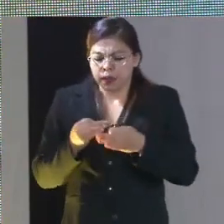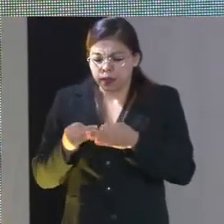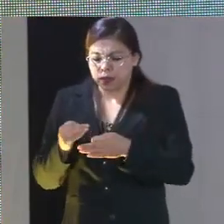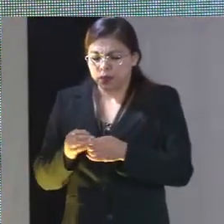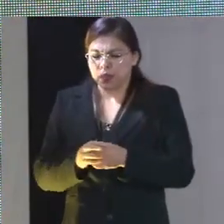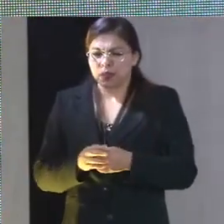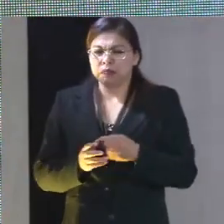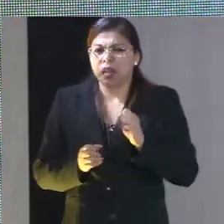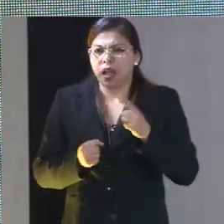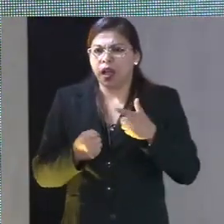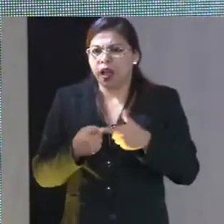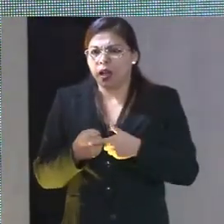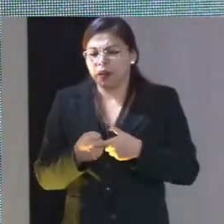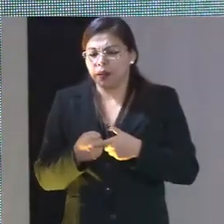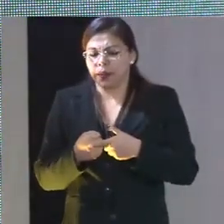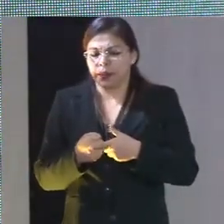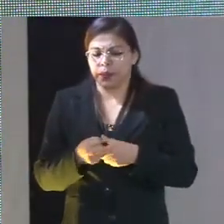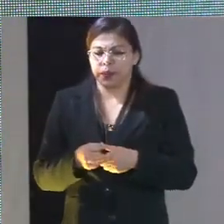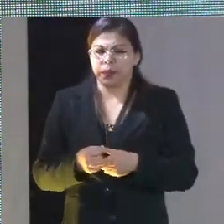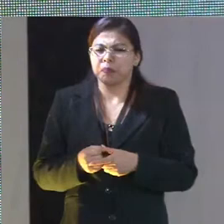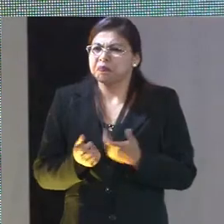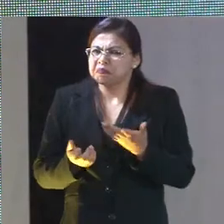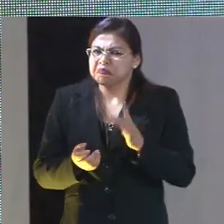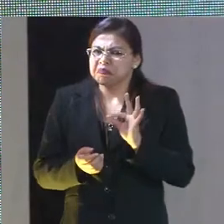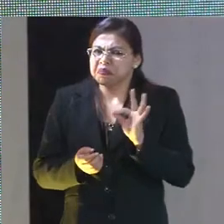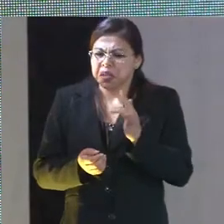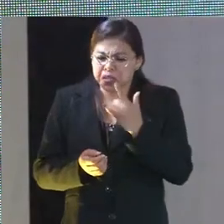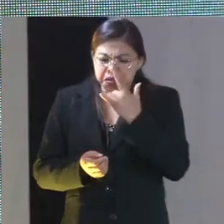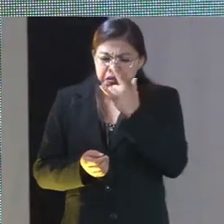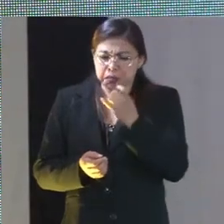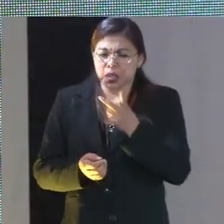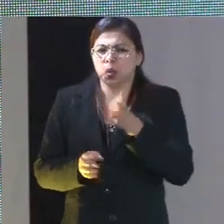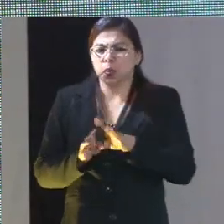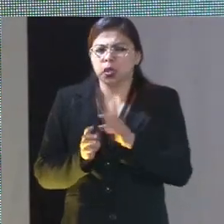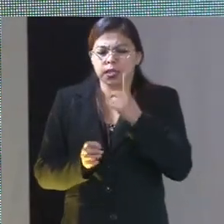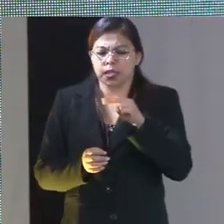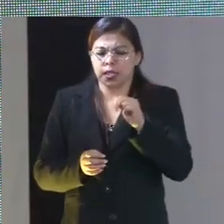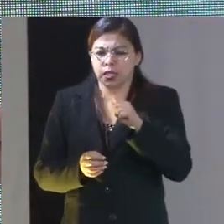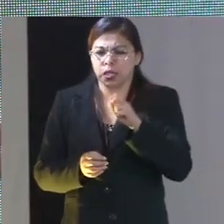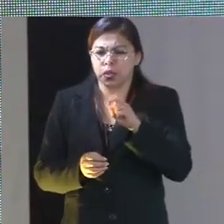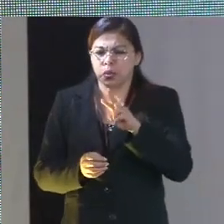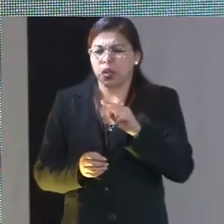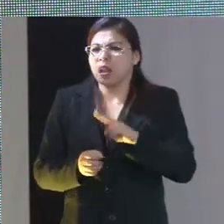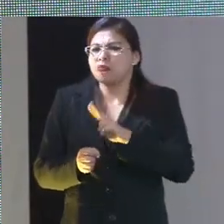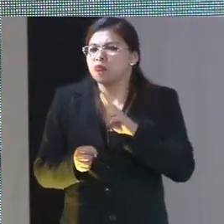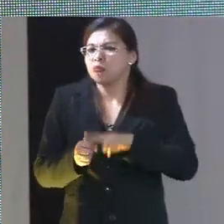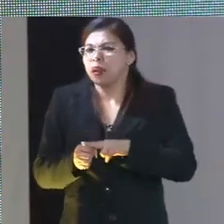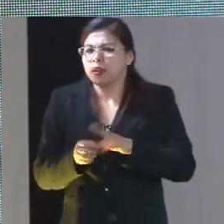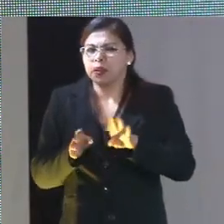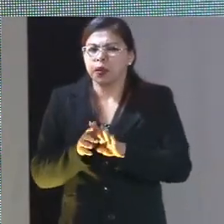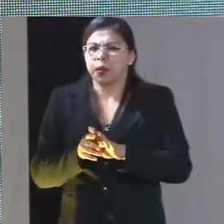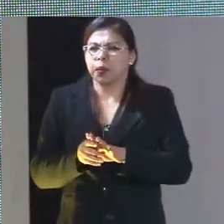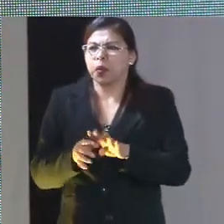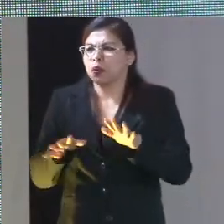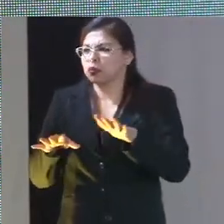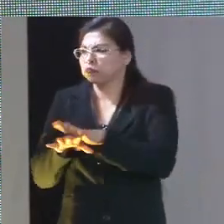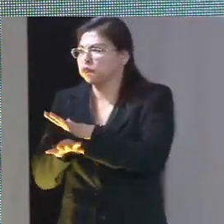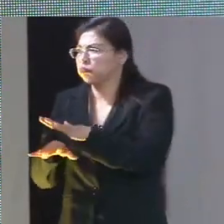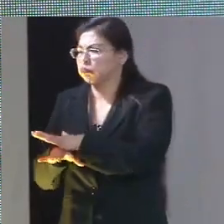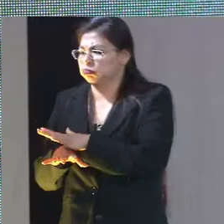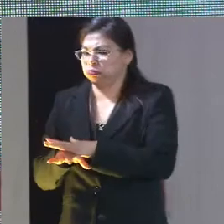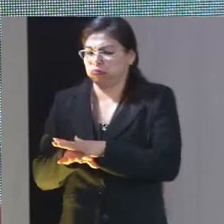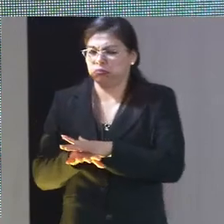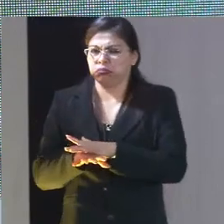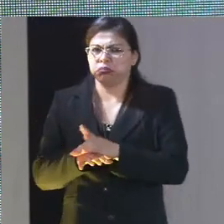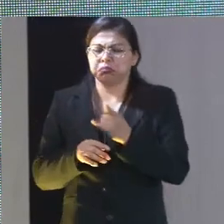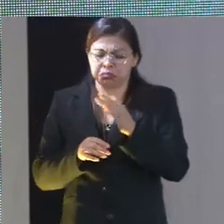bastante, bastante frecuente. No es extraño que los naturales, así llamados, lo extraño sería que no se les hubiera ocurrido